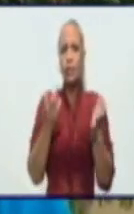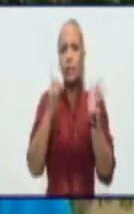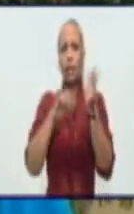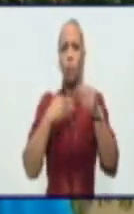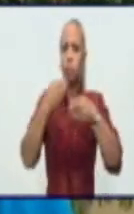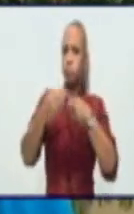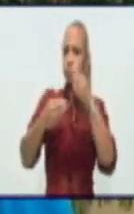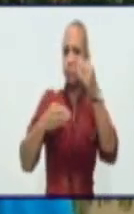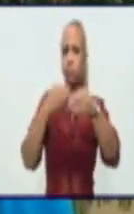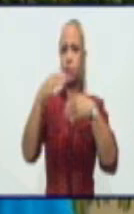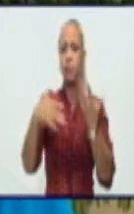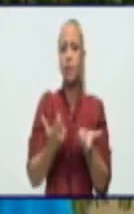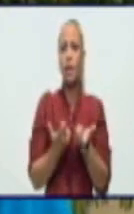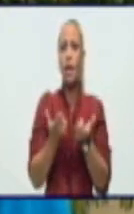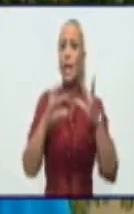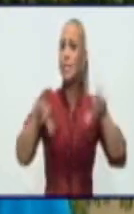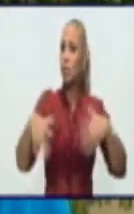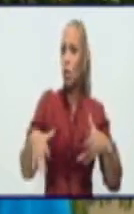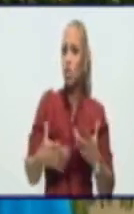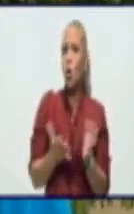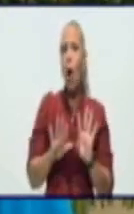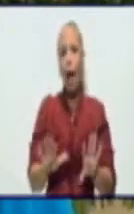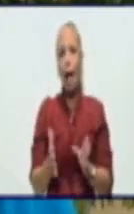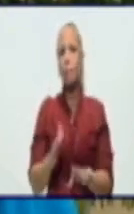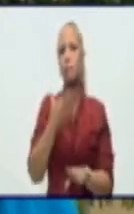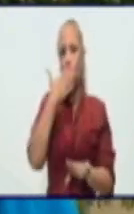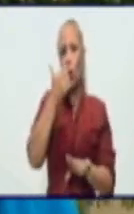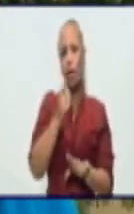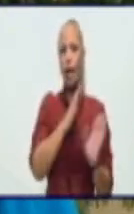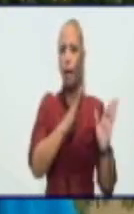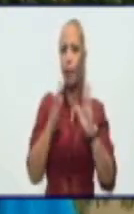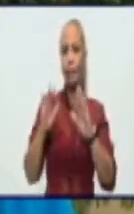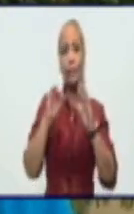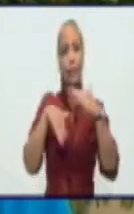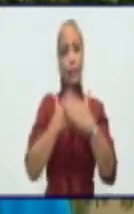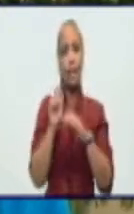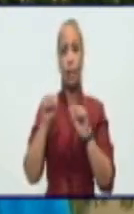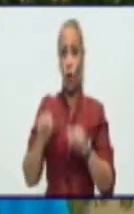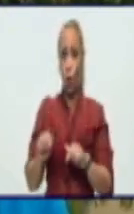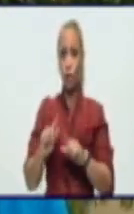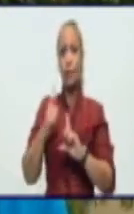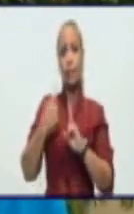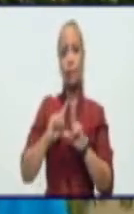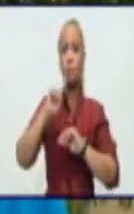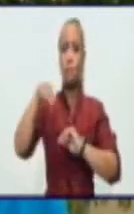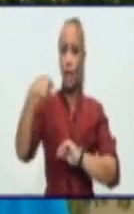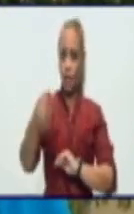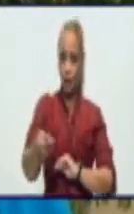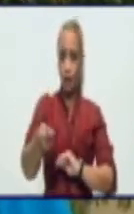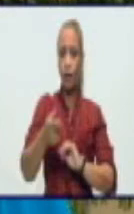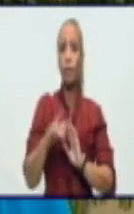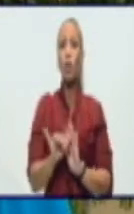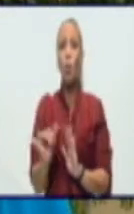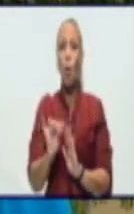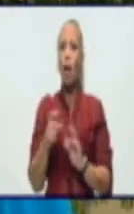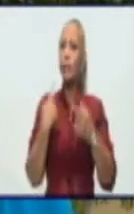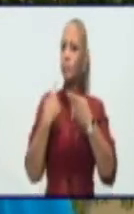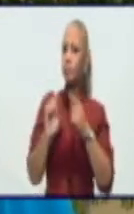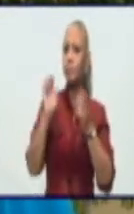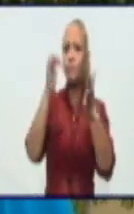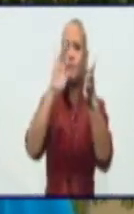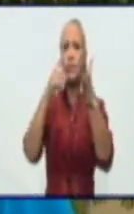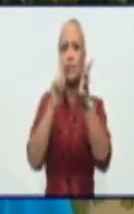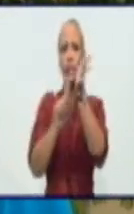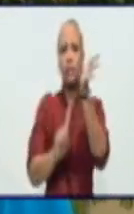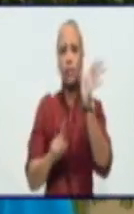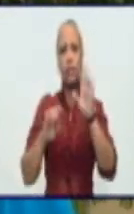progresivamente. Es decir, que la situación mejoraría a partir de del día de hoy y mañana, así como la unidad 1 de Felton, que se dijo que también